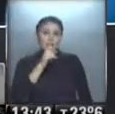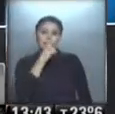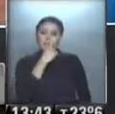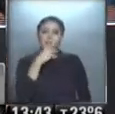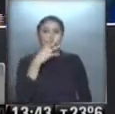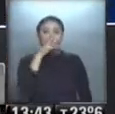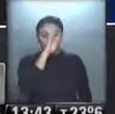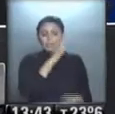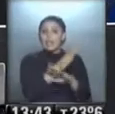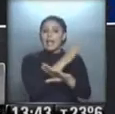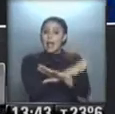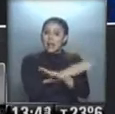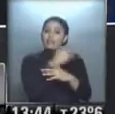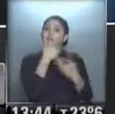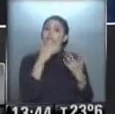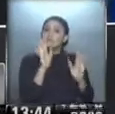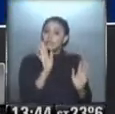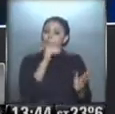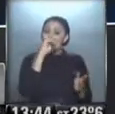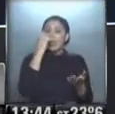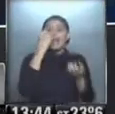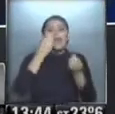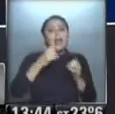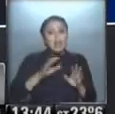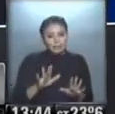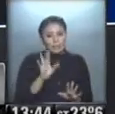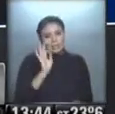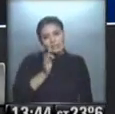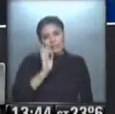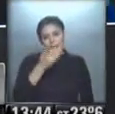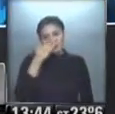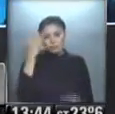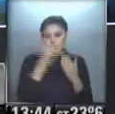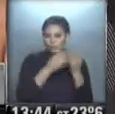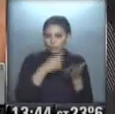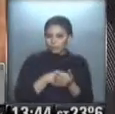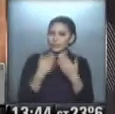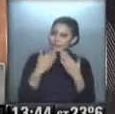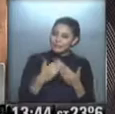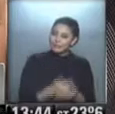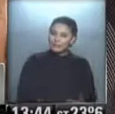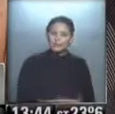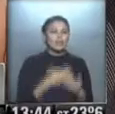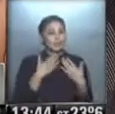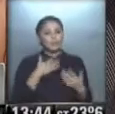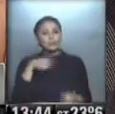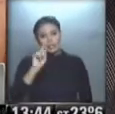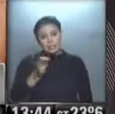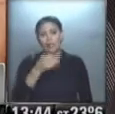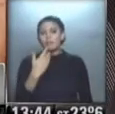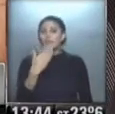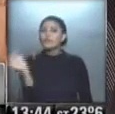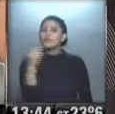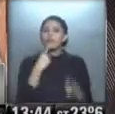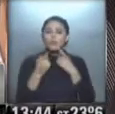son cuatro meses antes pueden iniciar un reconocimiento de series para previendo lo que es el legajo de aportes diego muchas gracias a un gusto ustedes abren nos